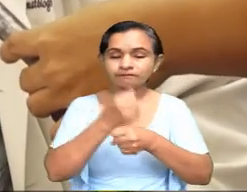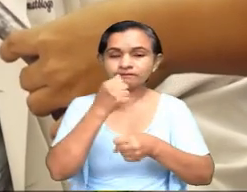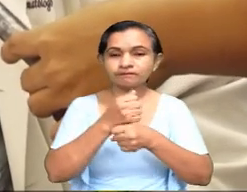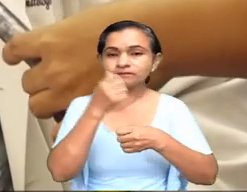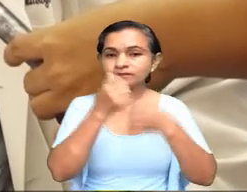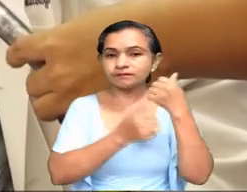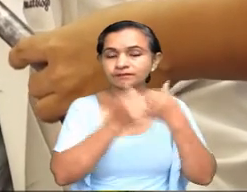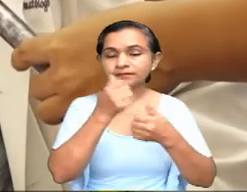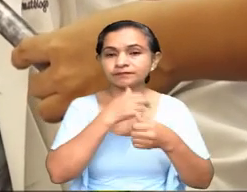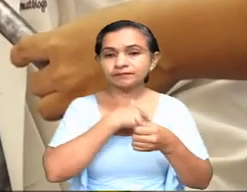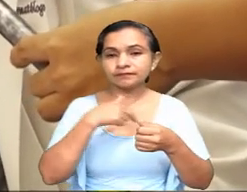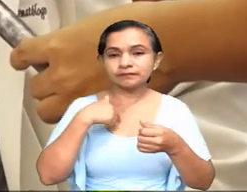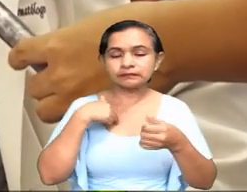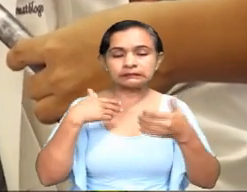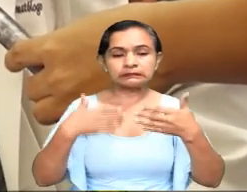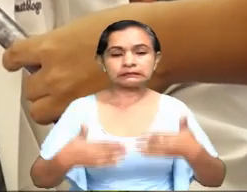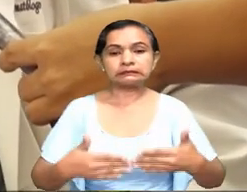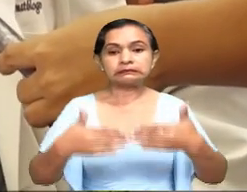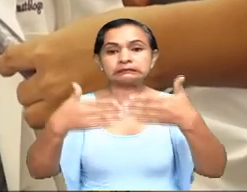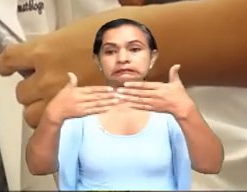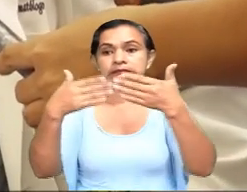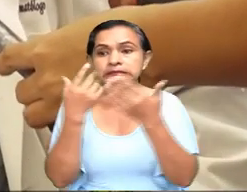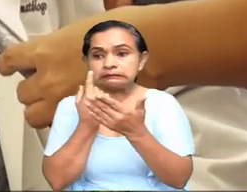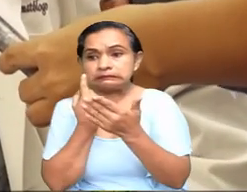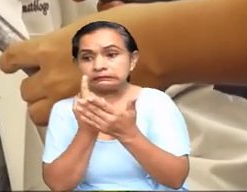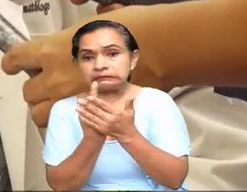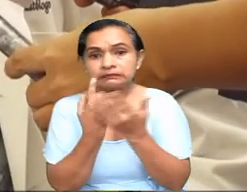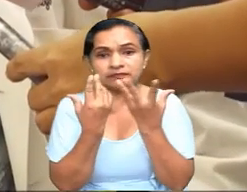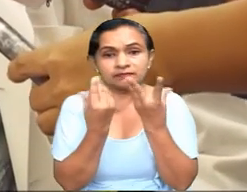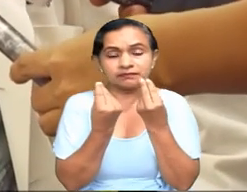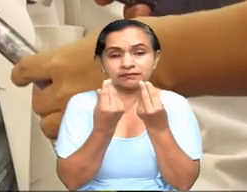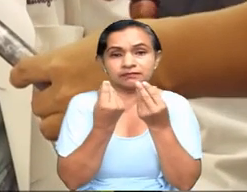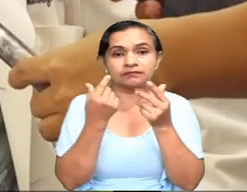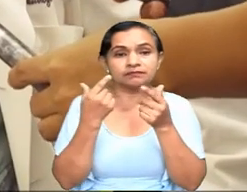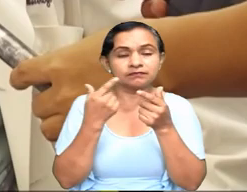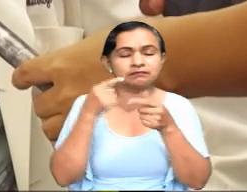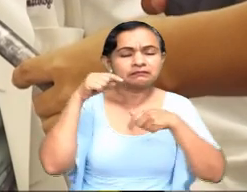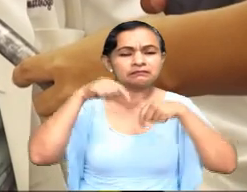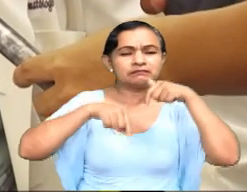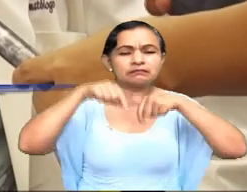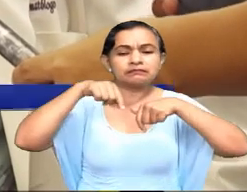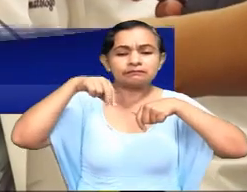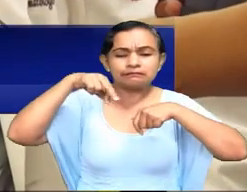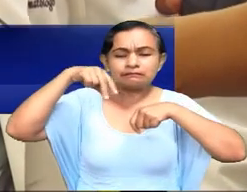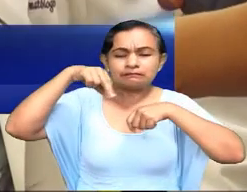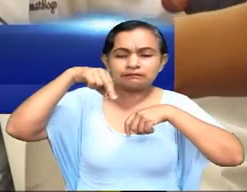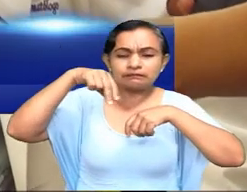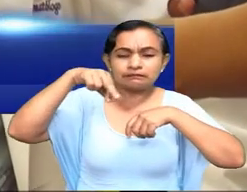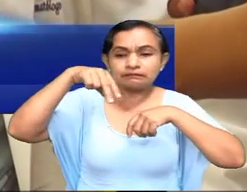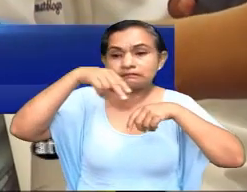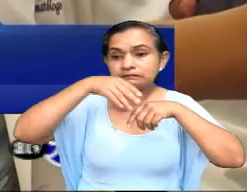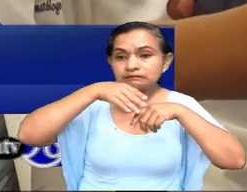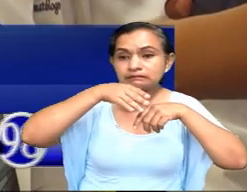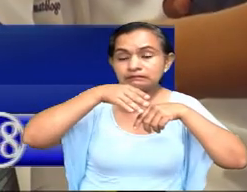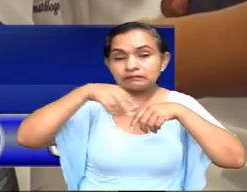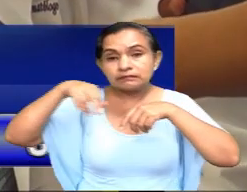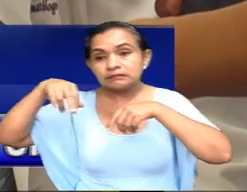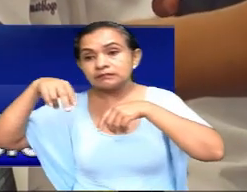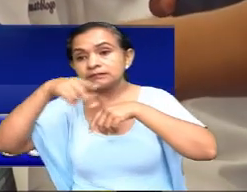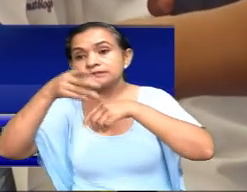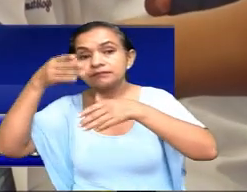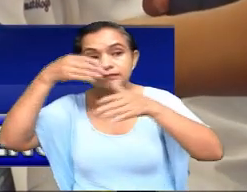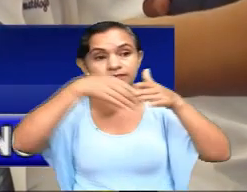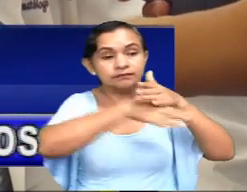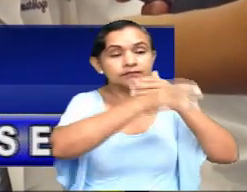donde tuvimos que pasar los tranques de la muerte, donde tuvimos que recorrer kilómetros, a veces caminando, desviándonos por otro día para venir a nuestro trabajo, pero